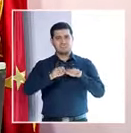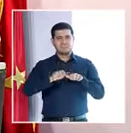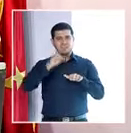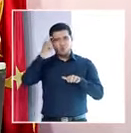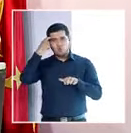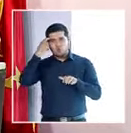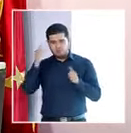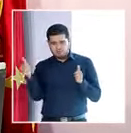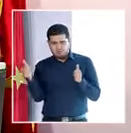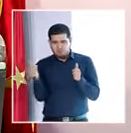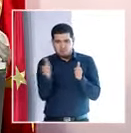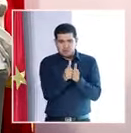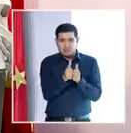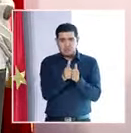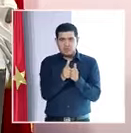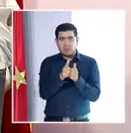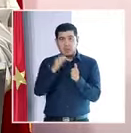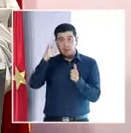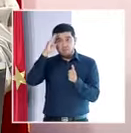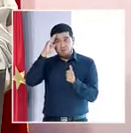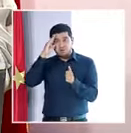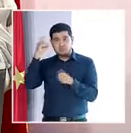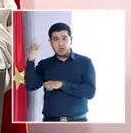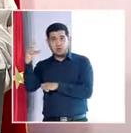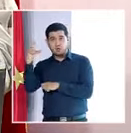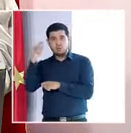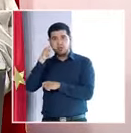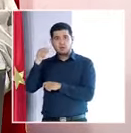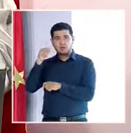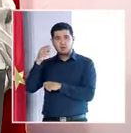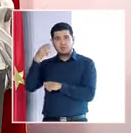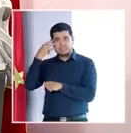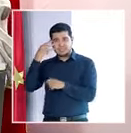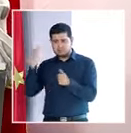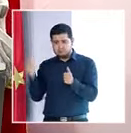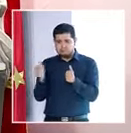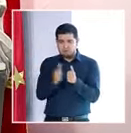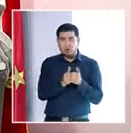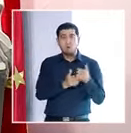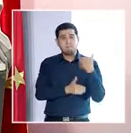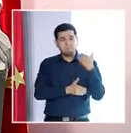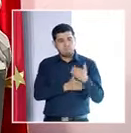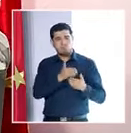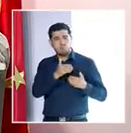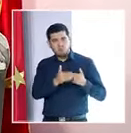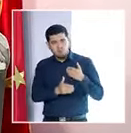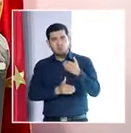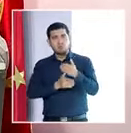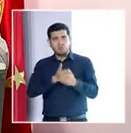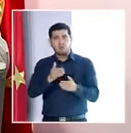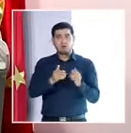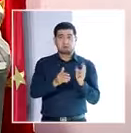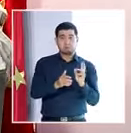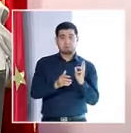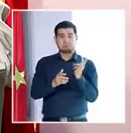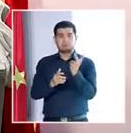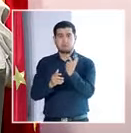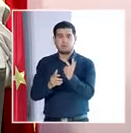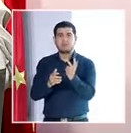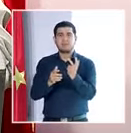Fuerza Pública, han permitido avanzar en temas importantes de convivencia y de